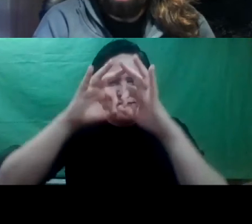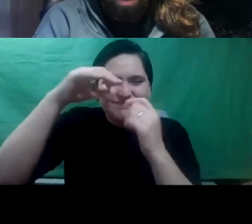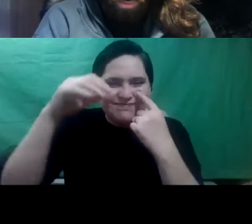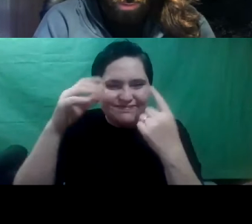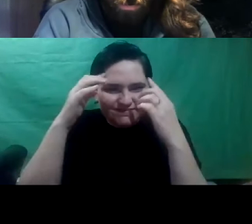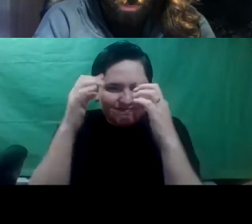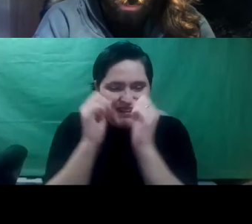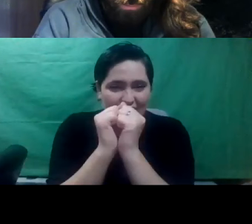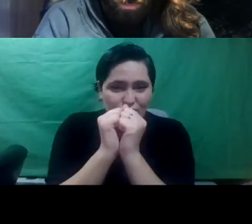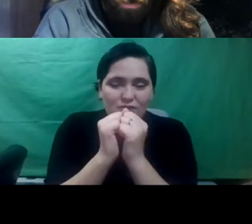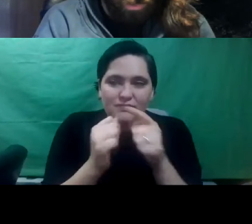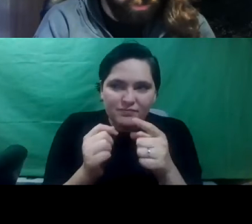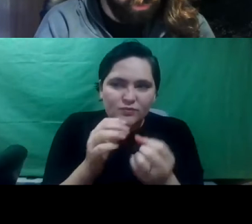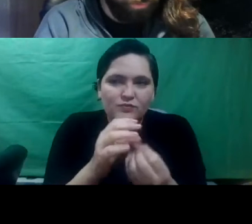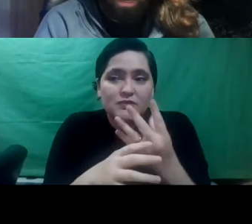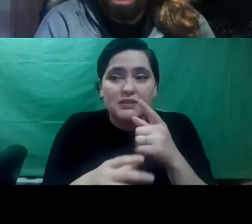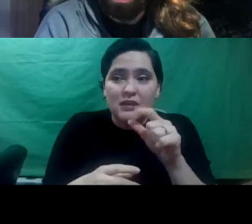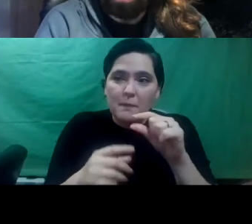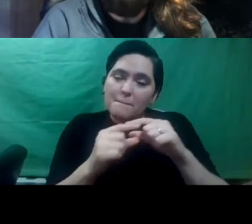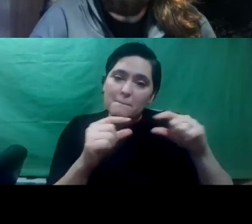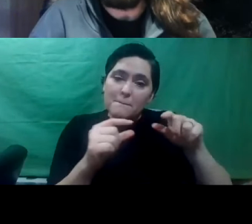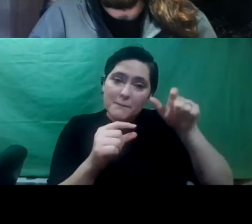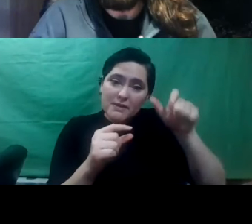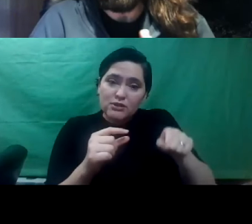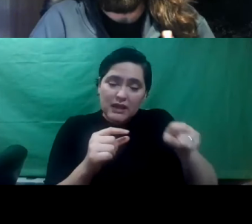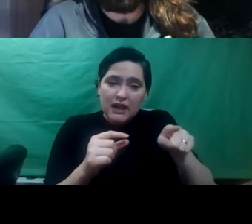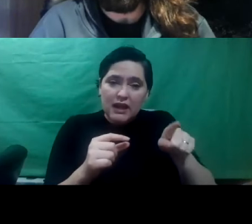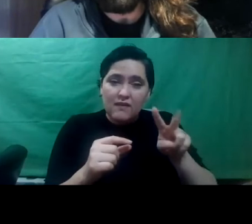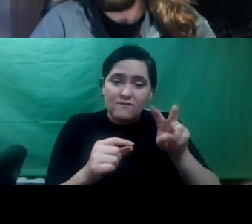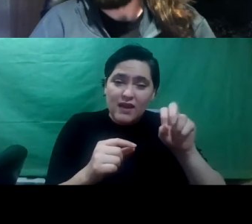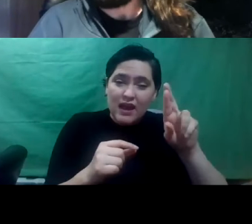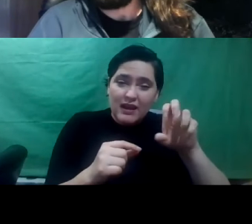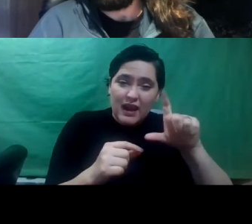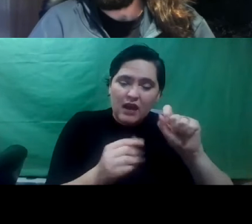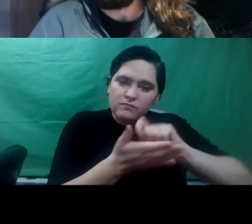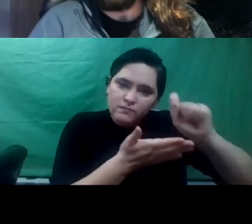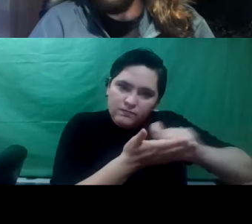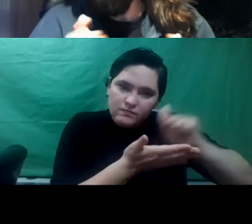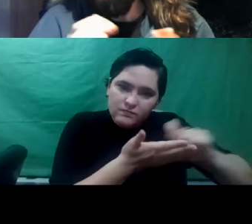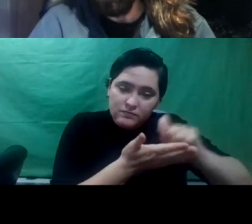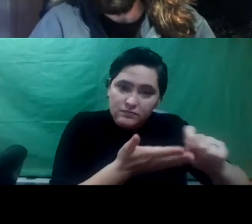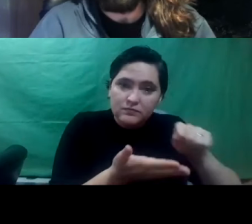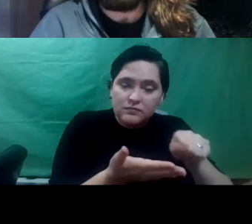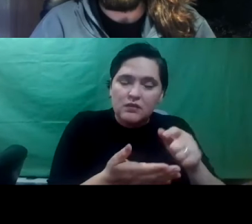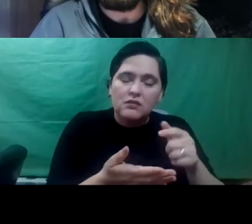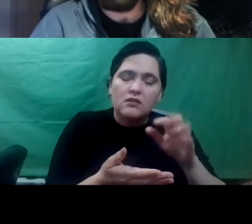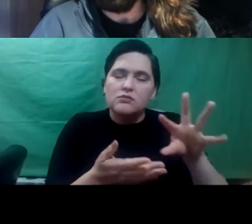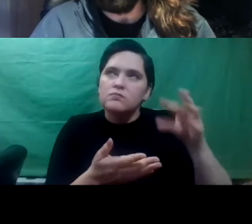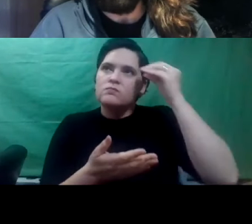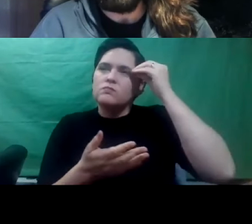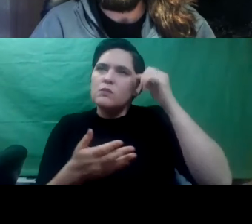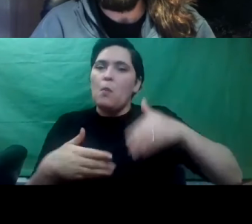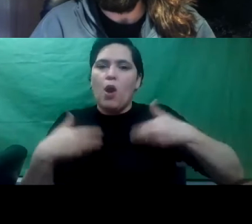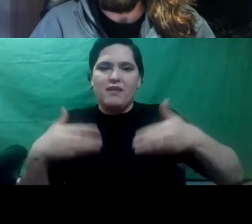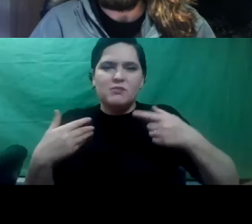también Eugenio Rodríguez es parte de este paper que creo que va a presentar también en la jornada, Y a mí por lo menos me motiva bastante esto